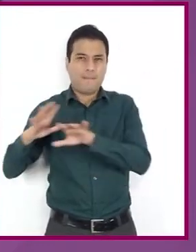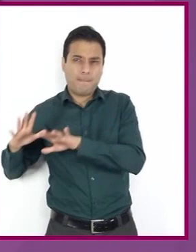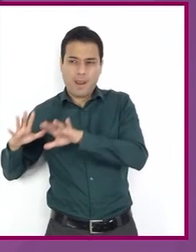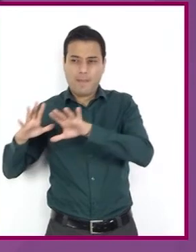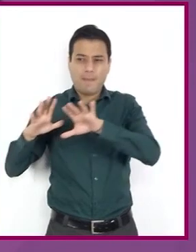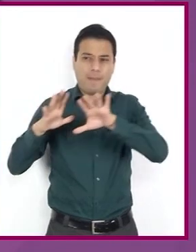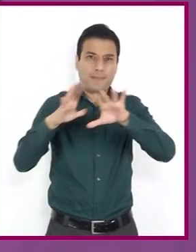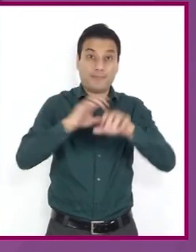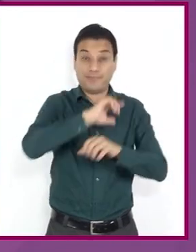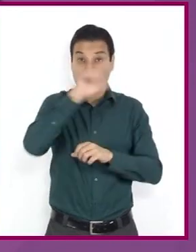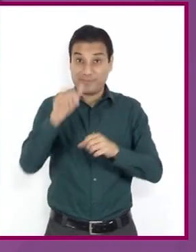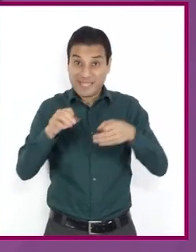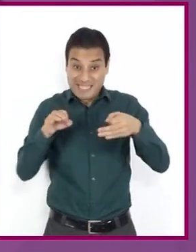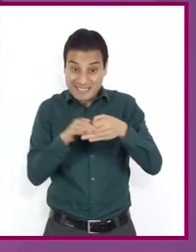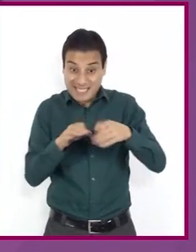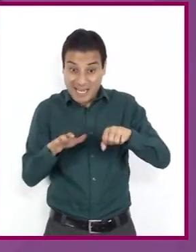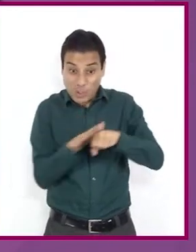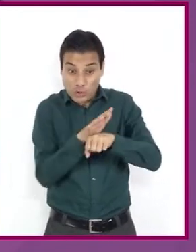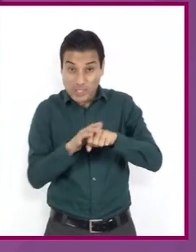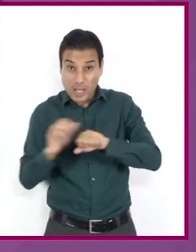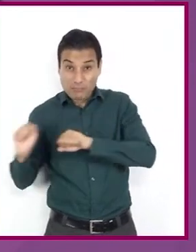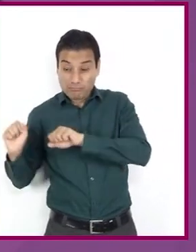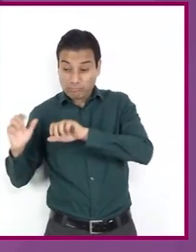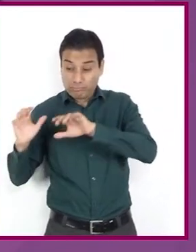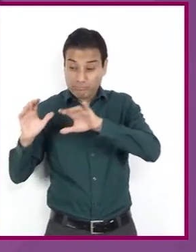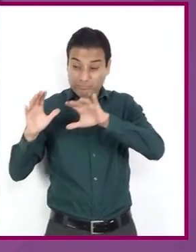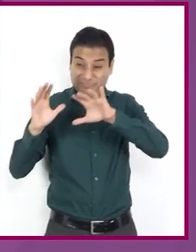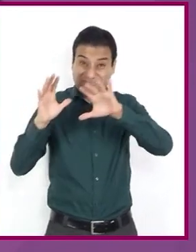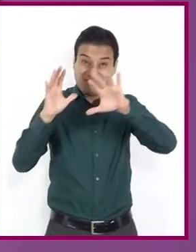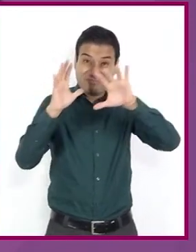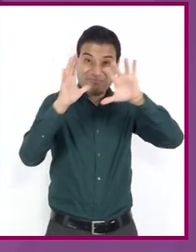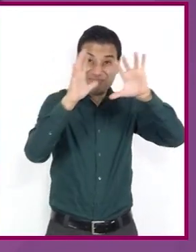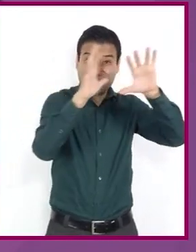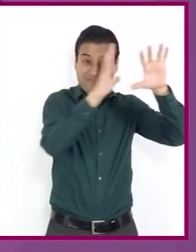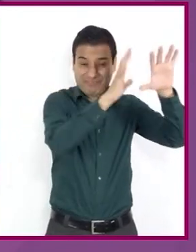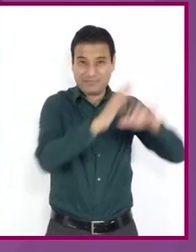conforme se acerca a la costa y la onda es perturbada por haber alcanzado el fondo